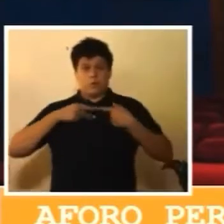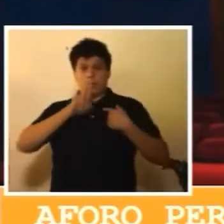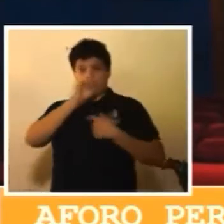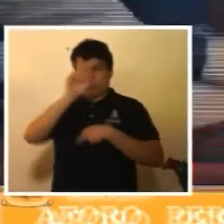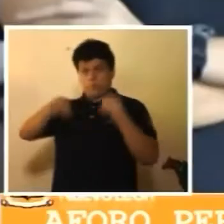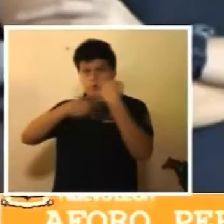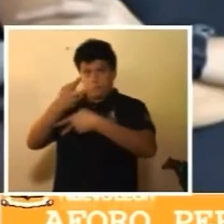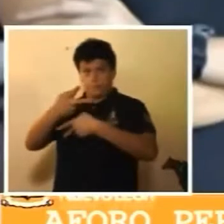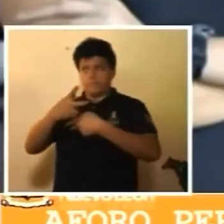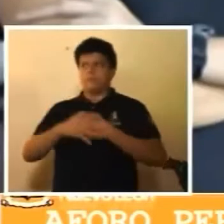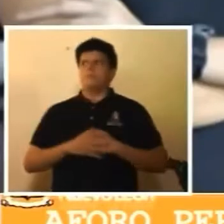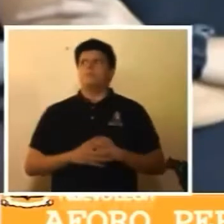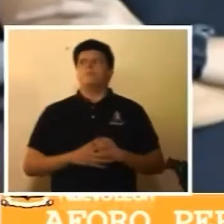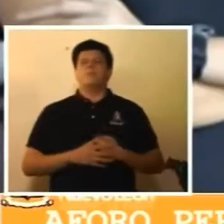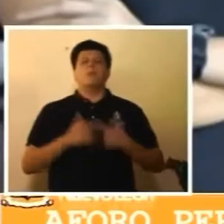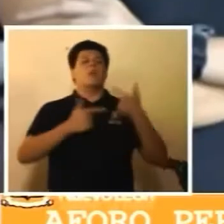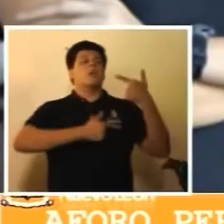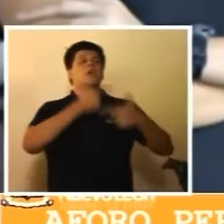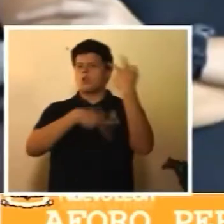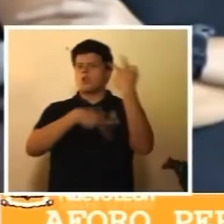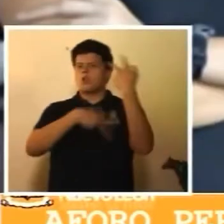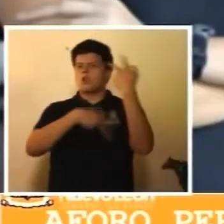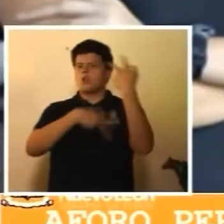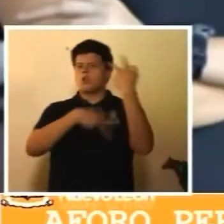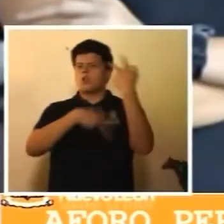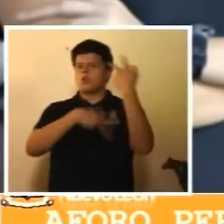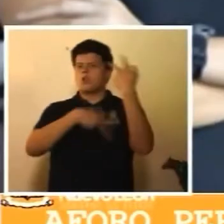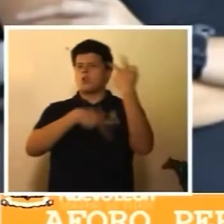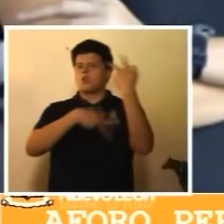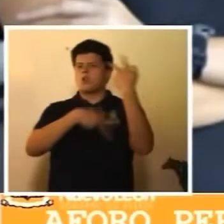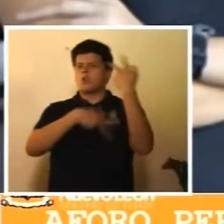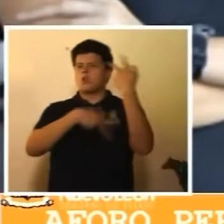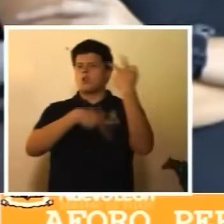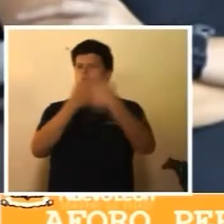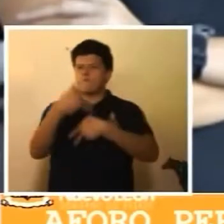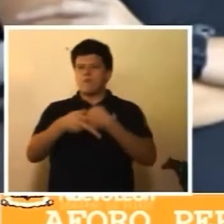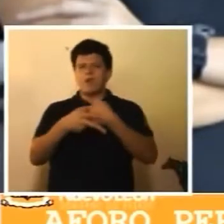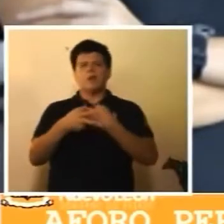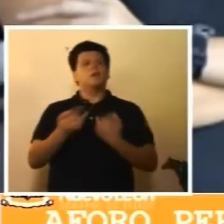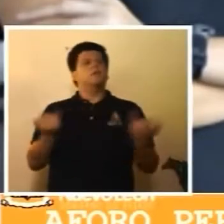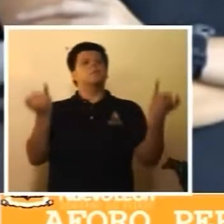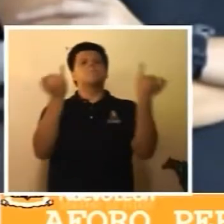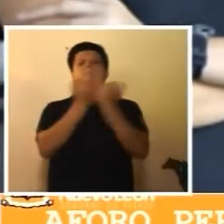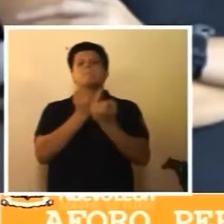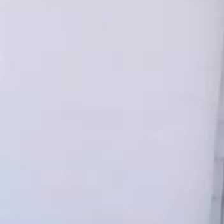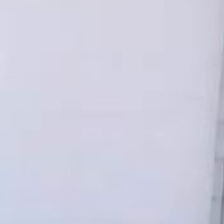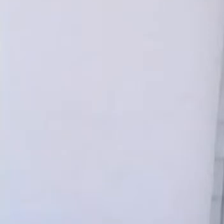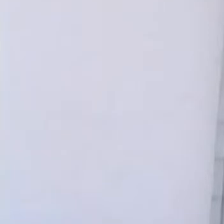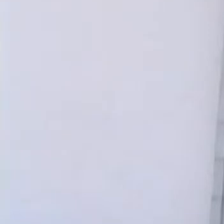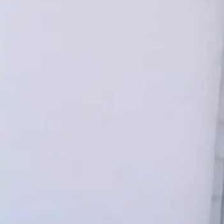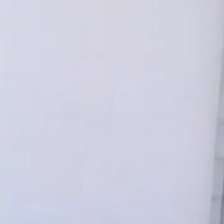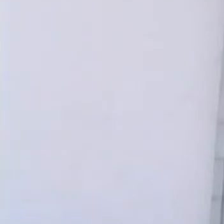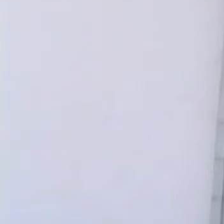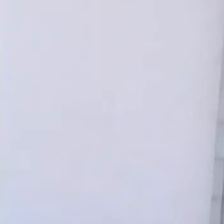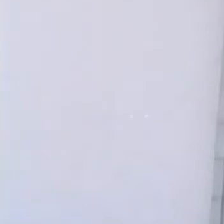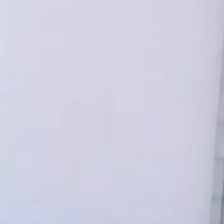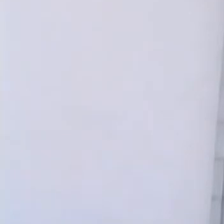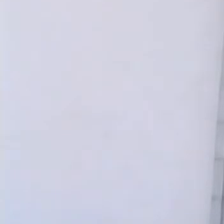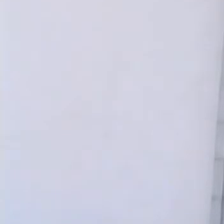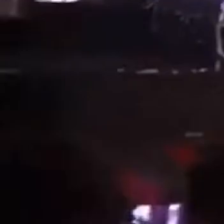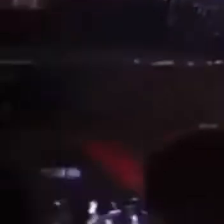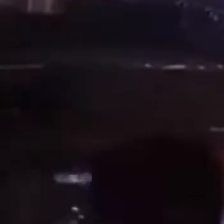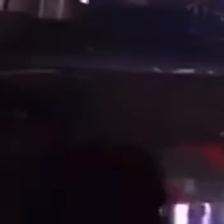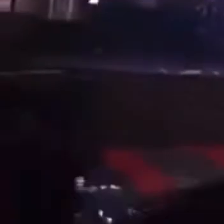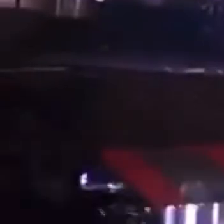adelante gimnasios también igual en el mismo aforo este viernes las